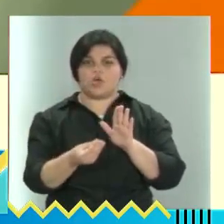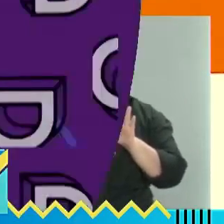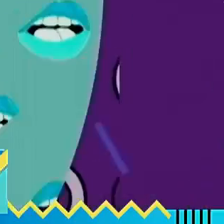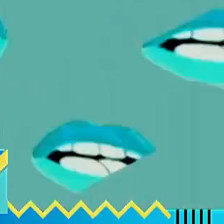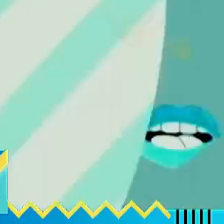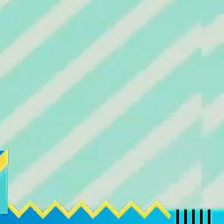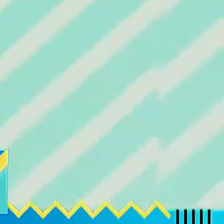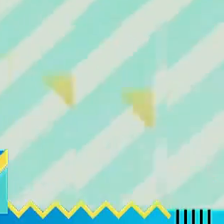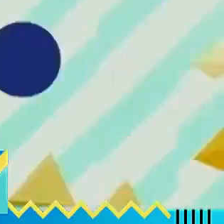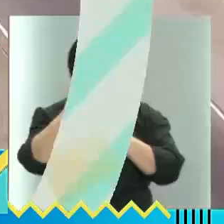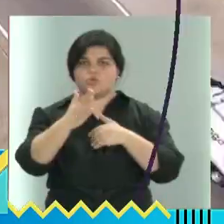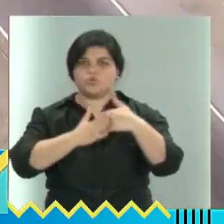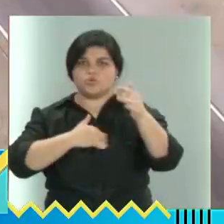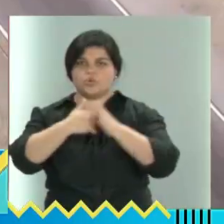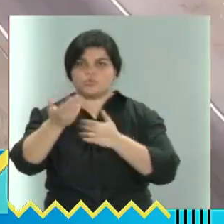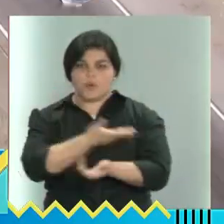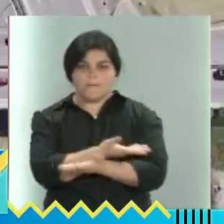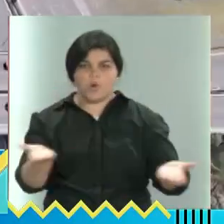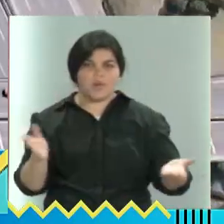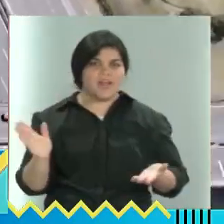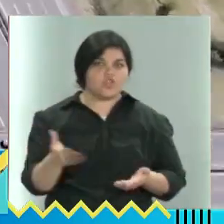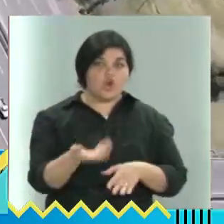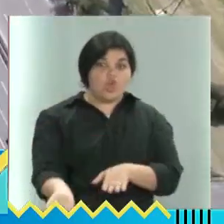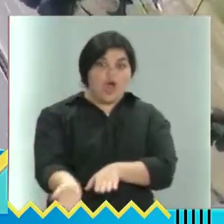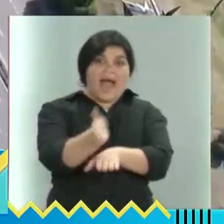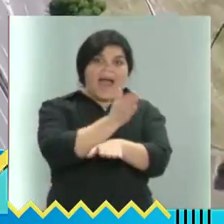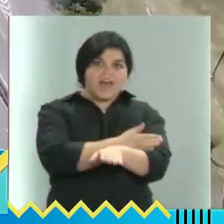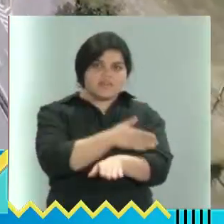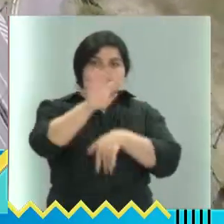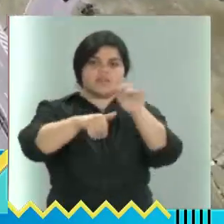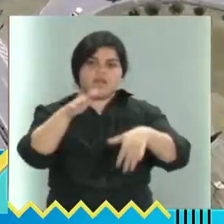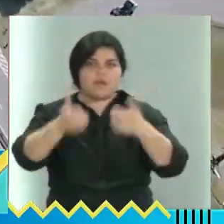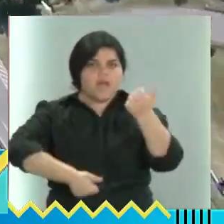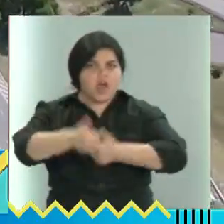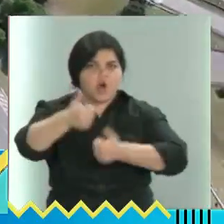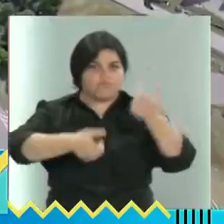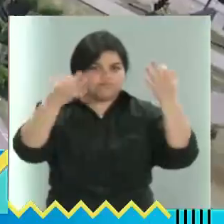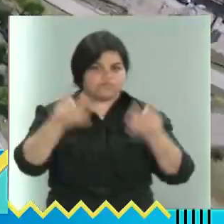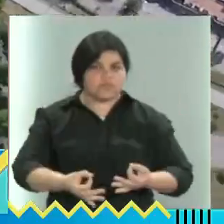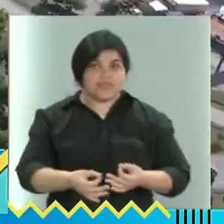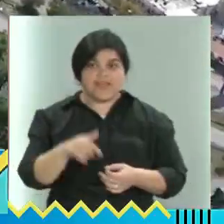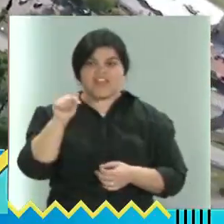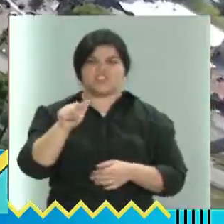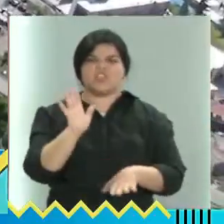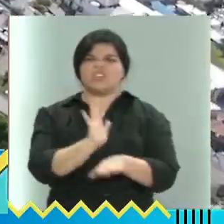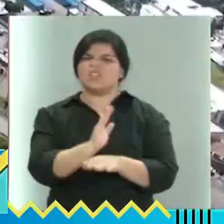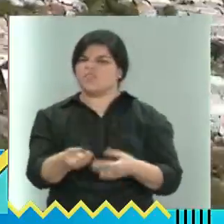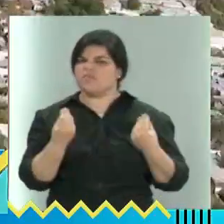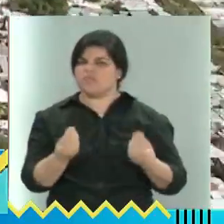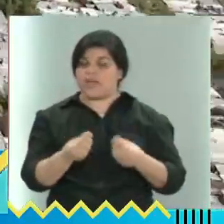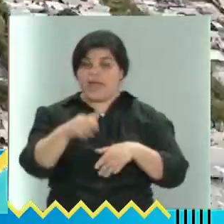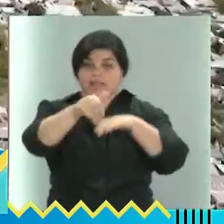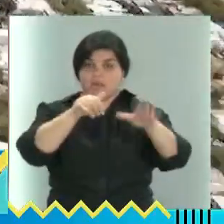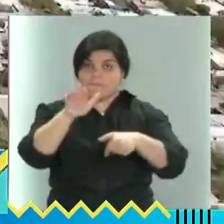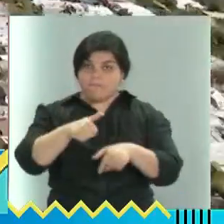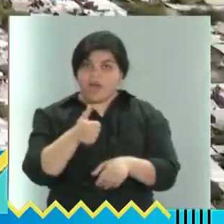concurso. De hecho, o sea, con el llamado a concurso, las ideas se